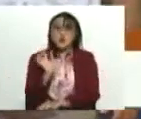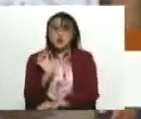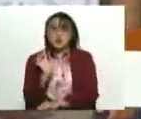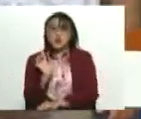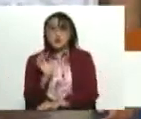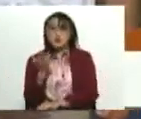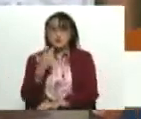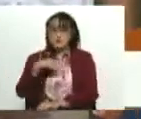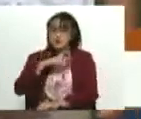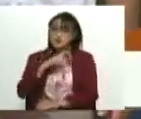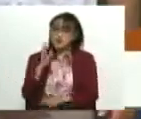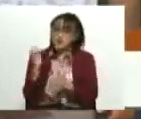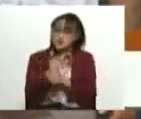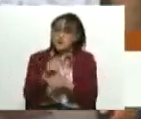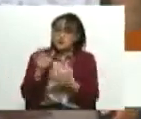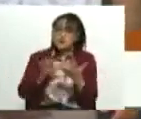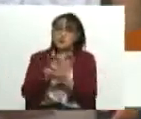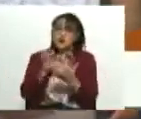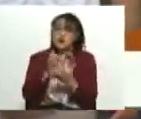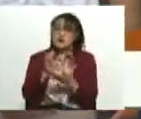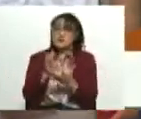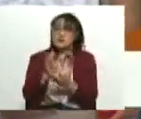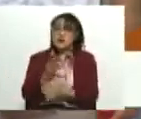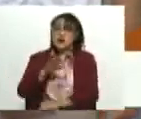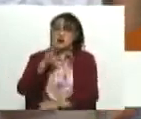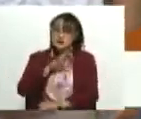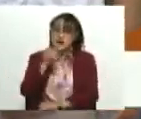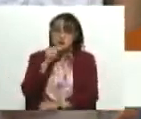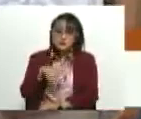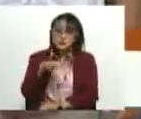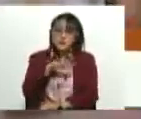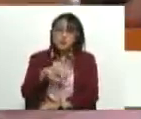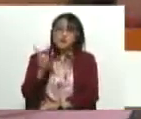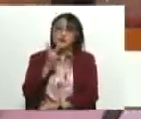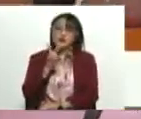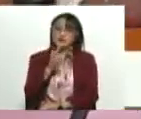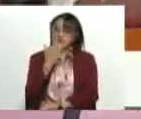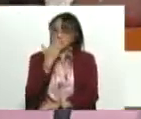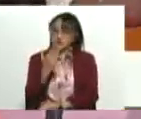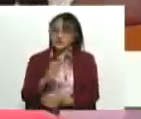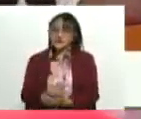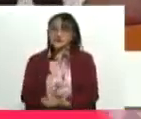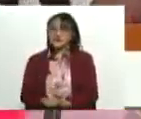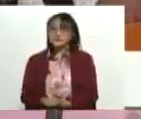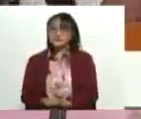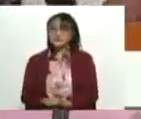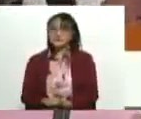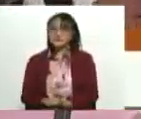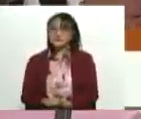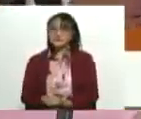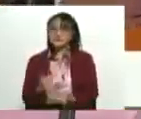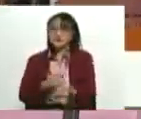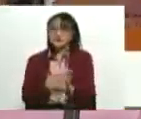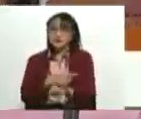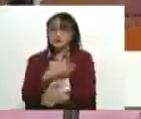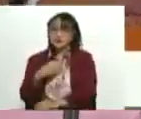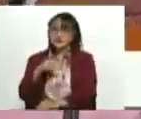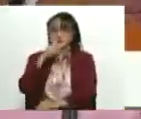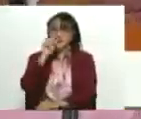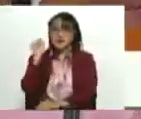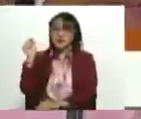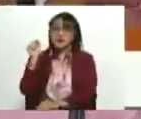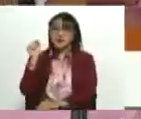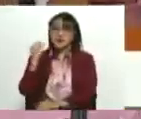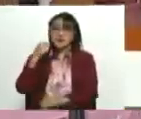vez que encontramos un problema, ahí está el pueblo de Venezuela al frente. Con el hermano presidente Nicolás Maduro dando